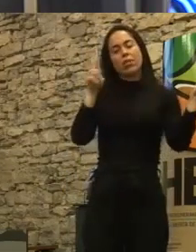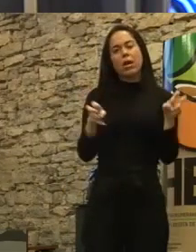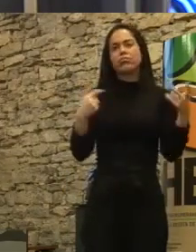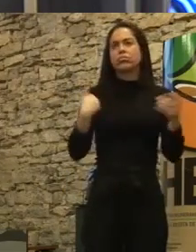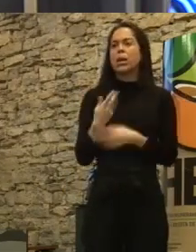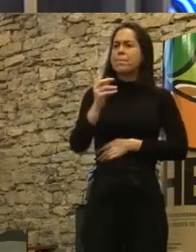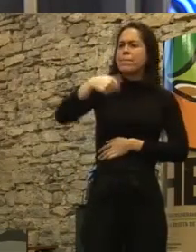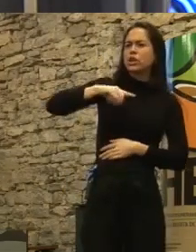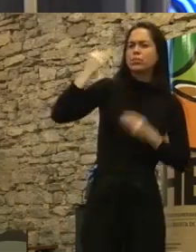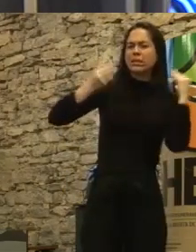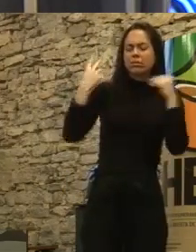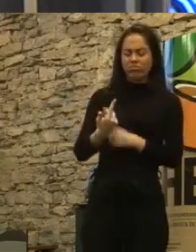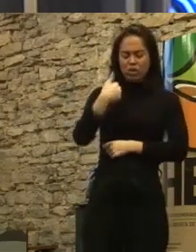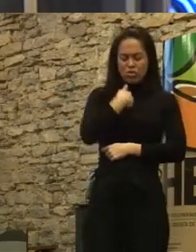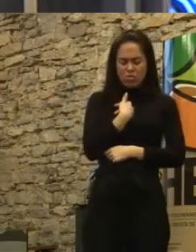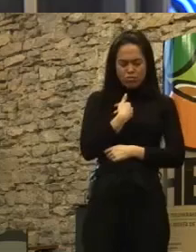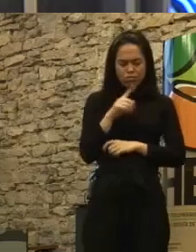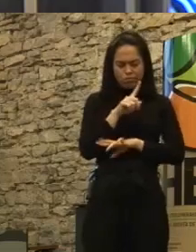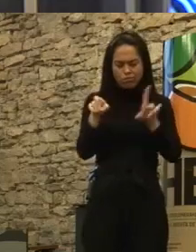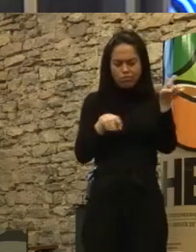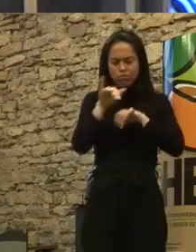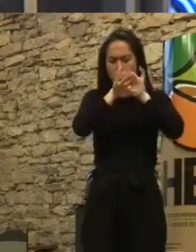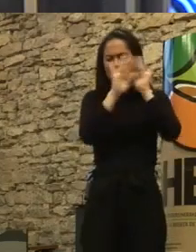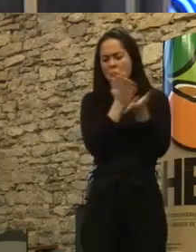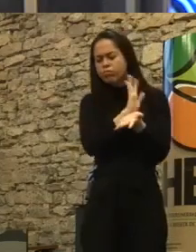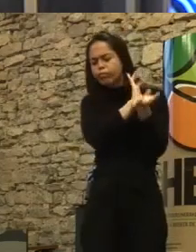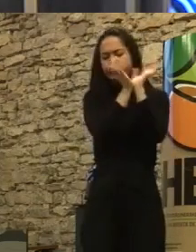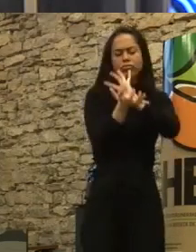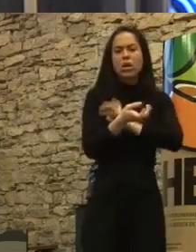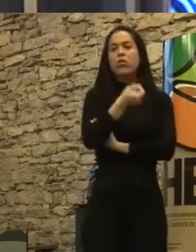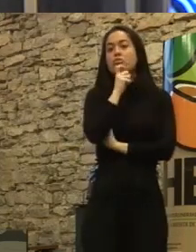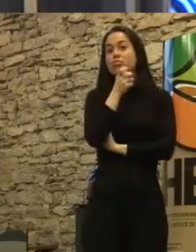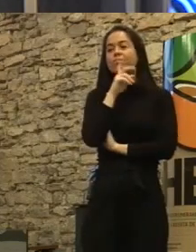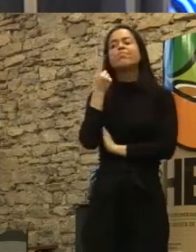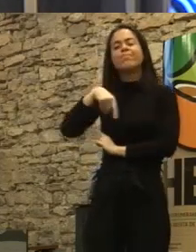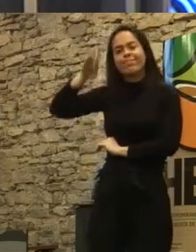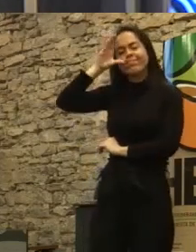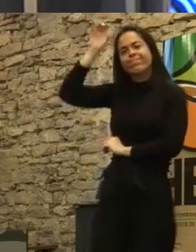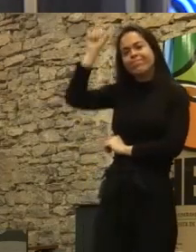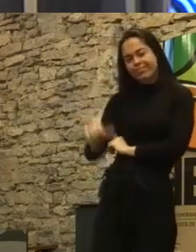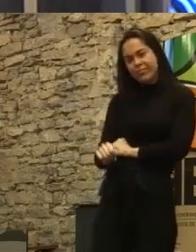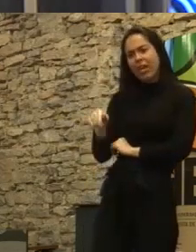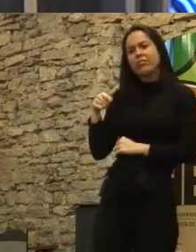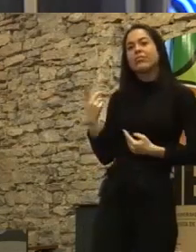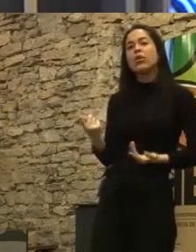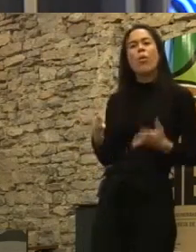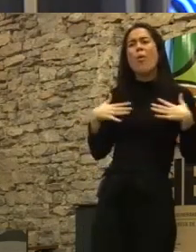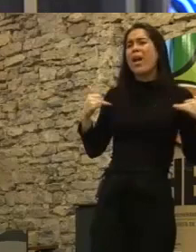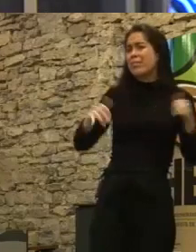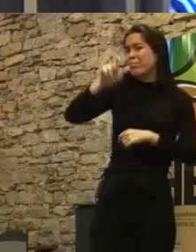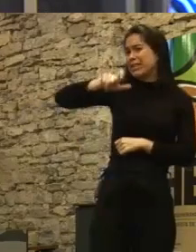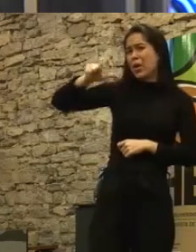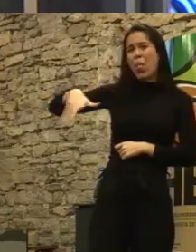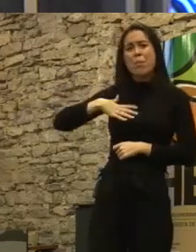puedo hacer para cambiar el mundo? Escúchenle muy atentamente. Nola edonork alda dezaken mundua, herritarren berrikuntza, como cualquier